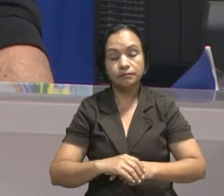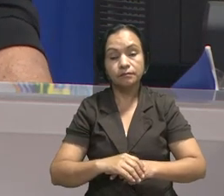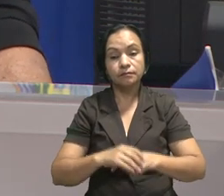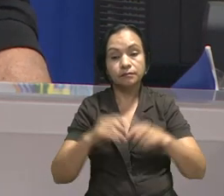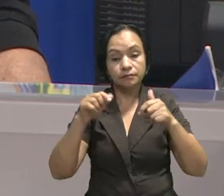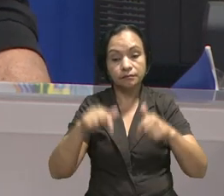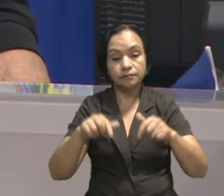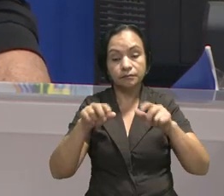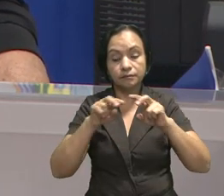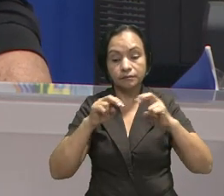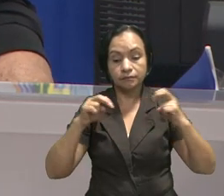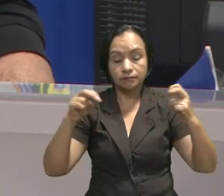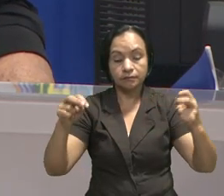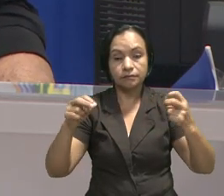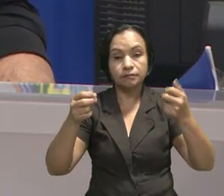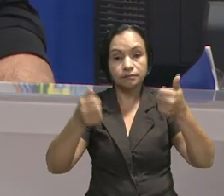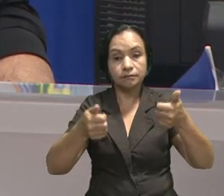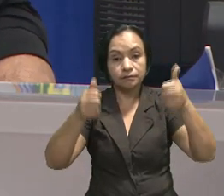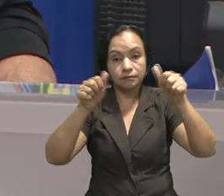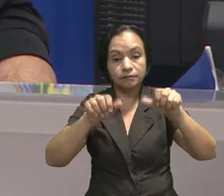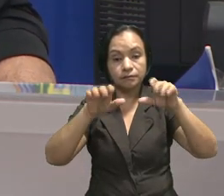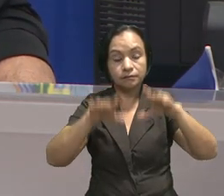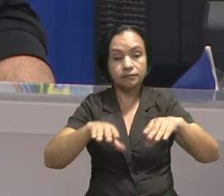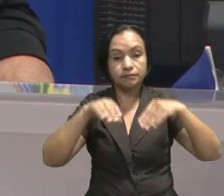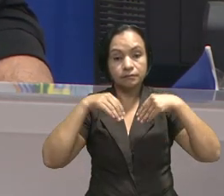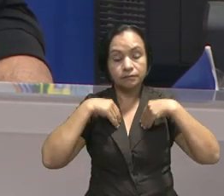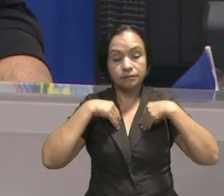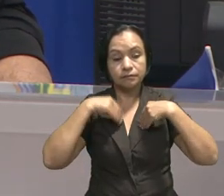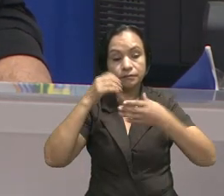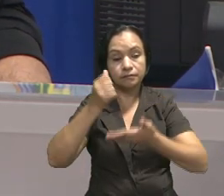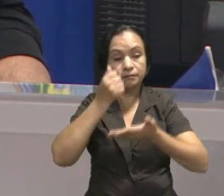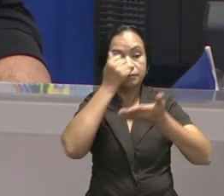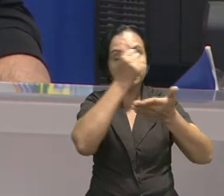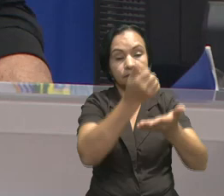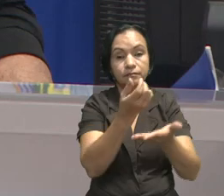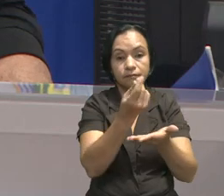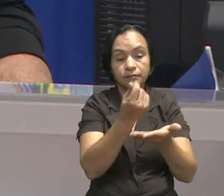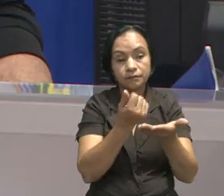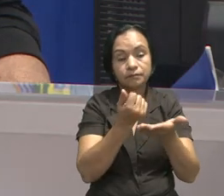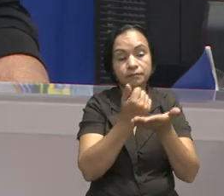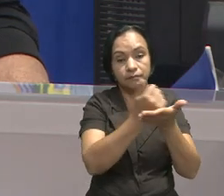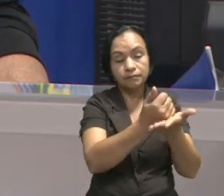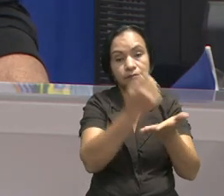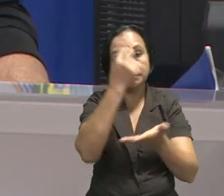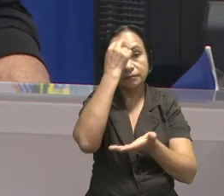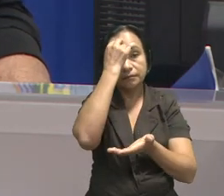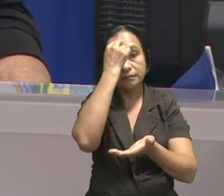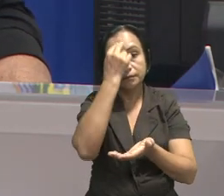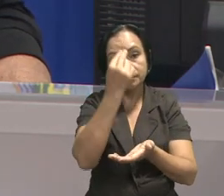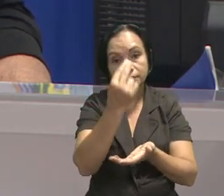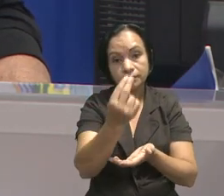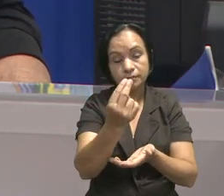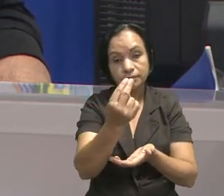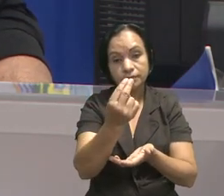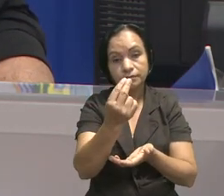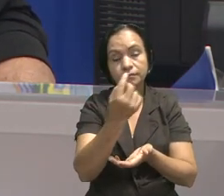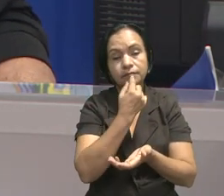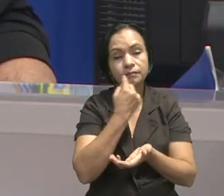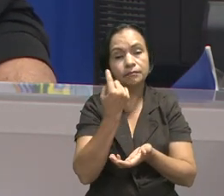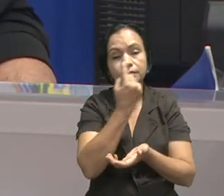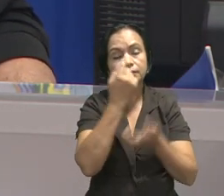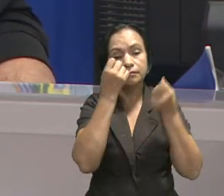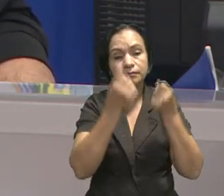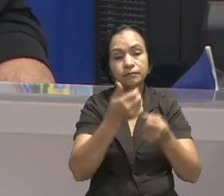en este plenario aprobando la pensión de honor para